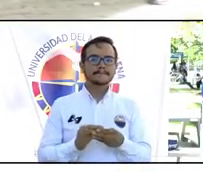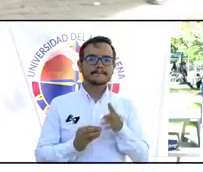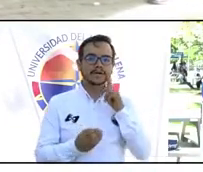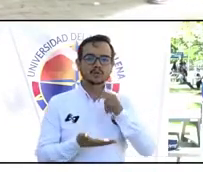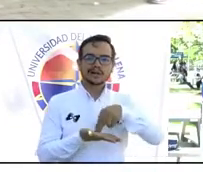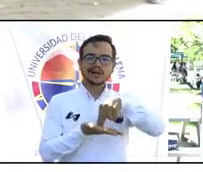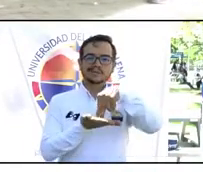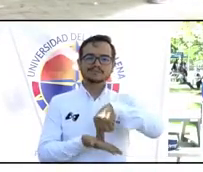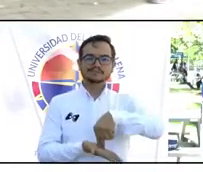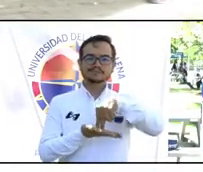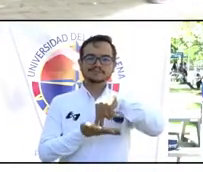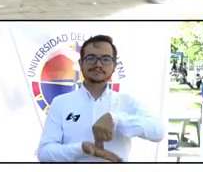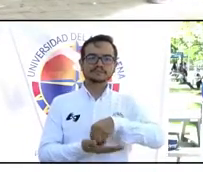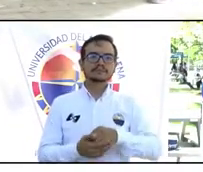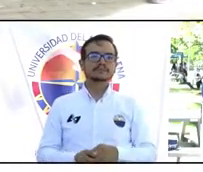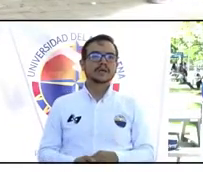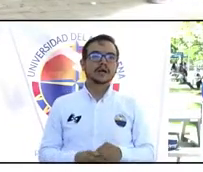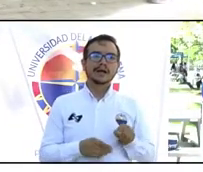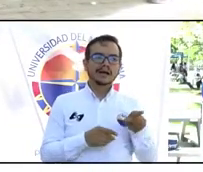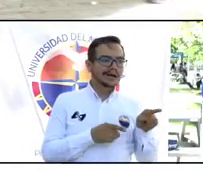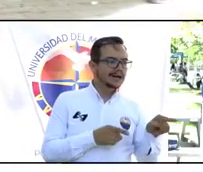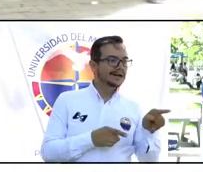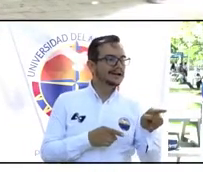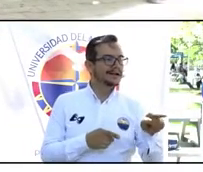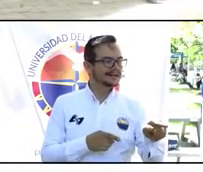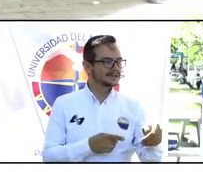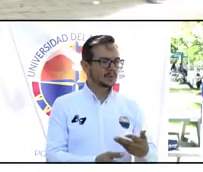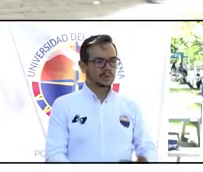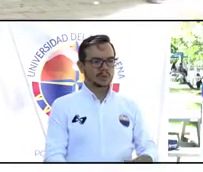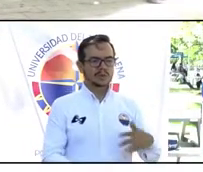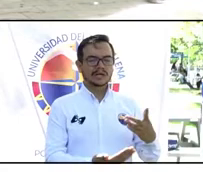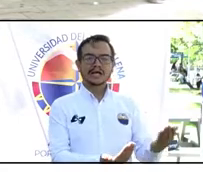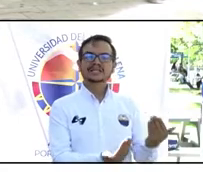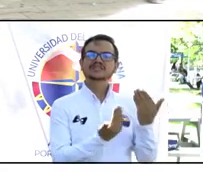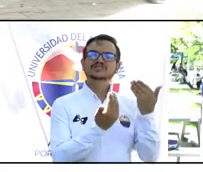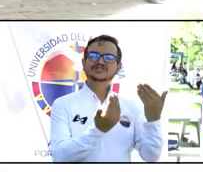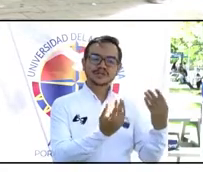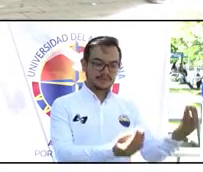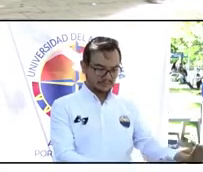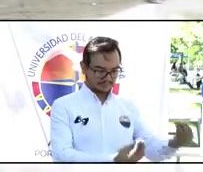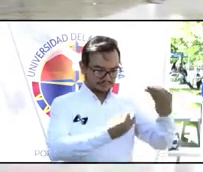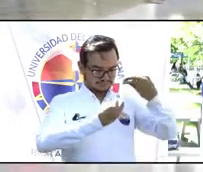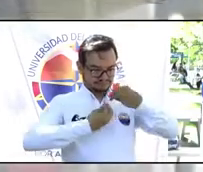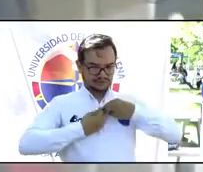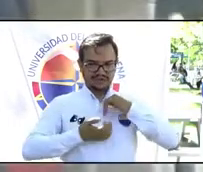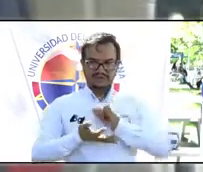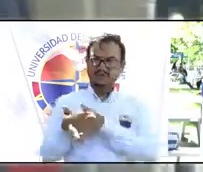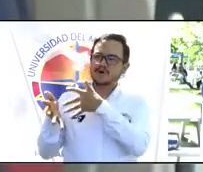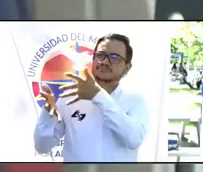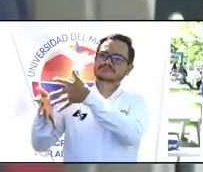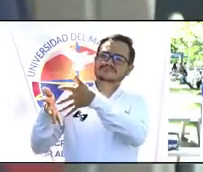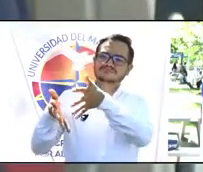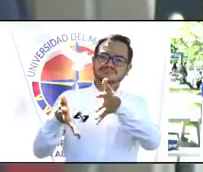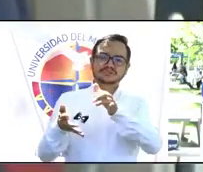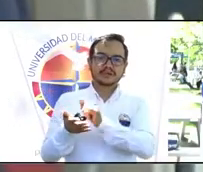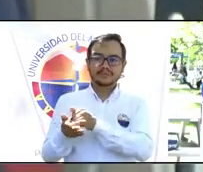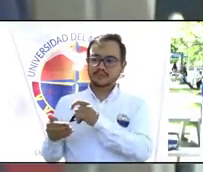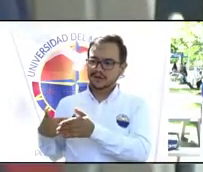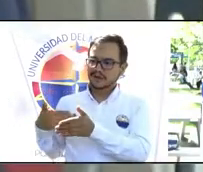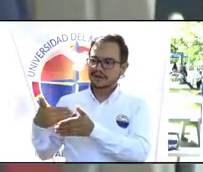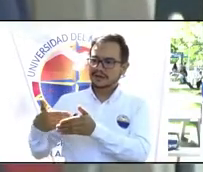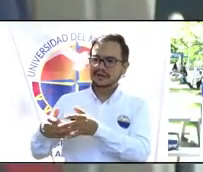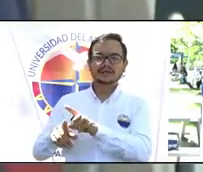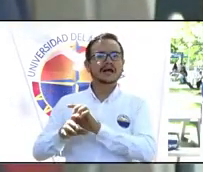pacientes. Todos estos recursos fortalecen los procesos de enseñanza-aprendizaje que se desarrollan durante la realización de